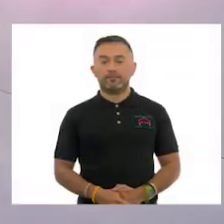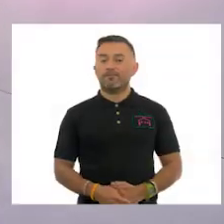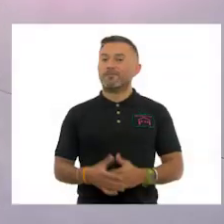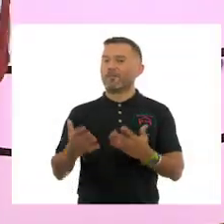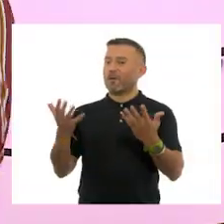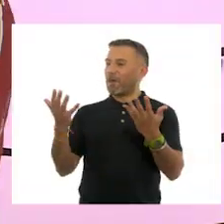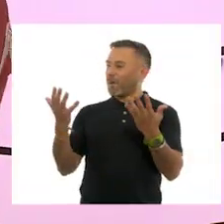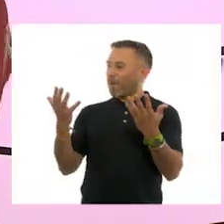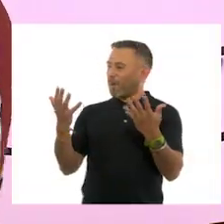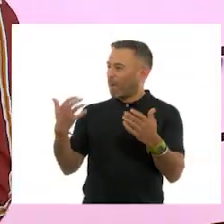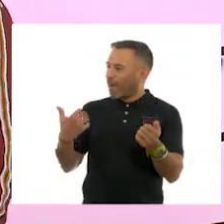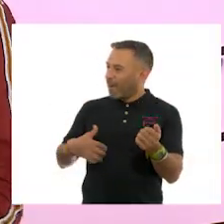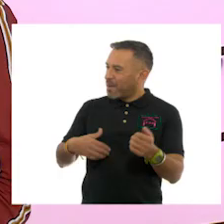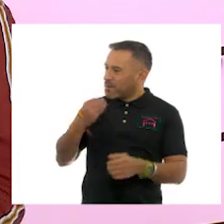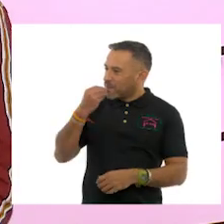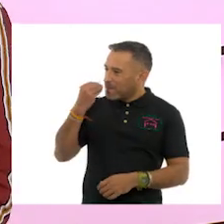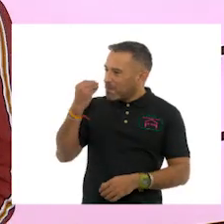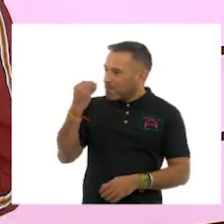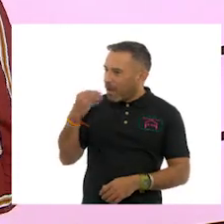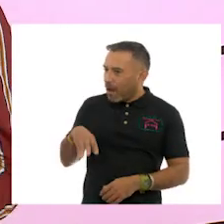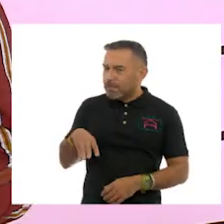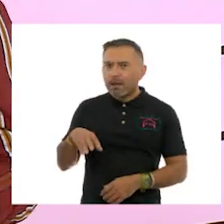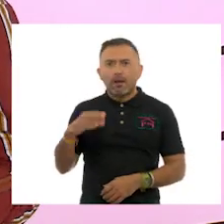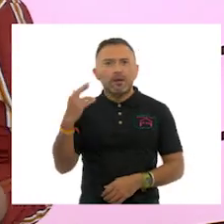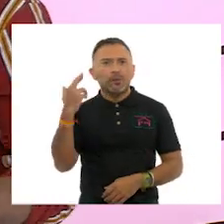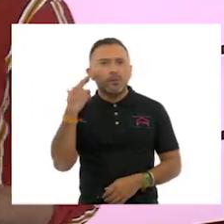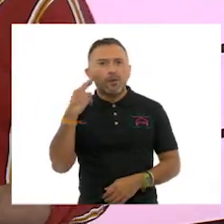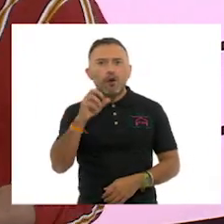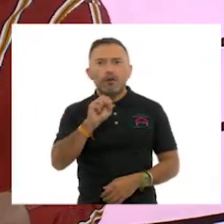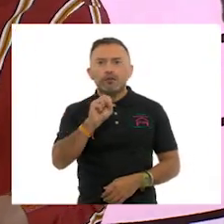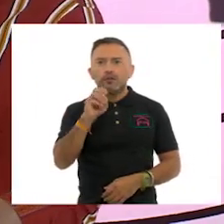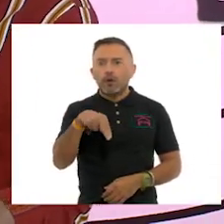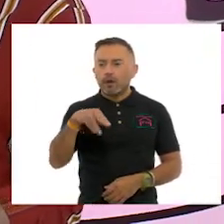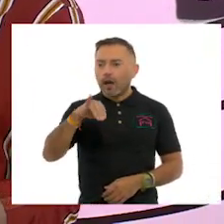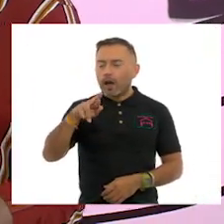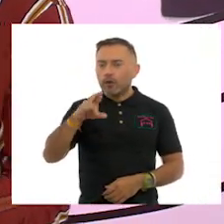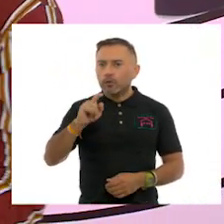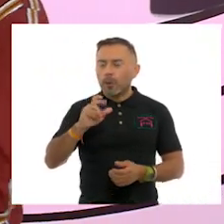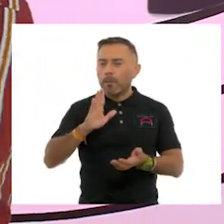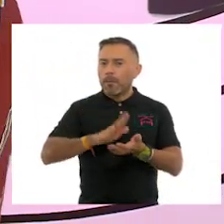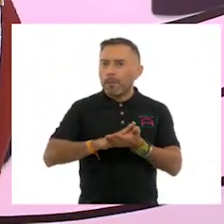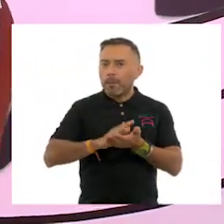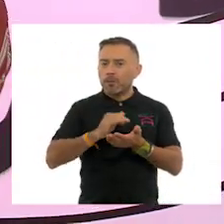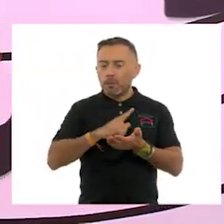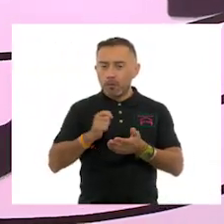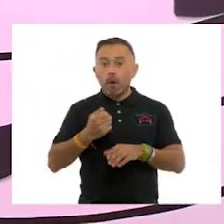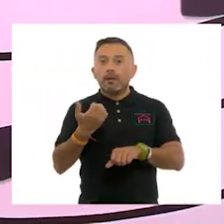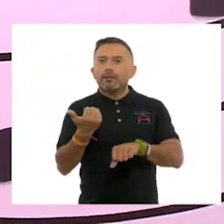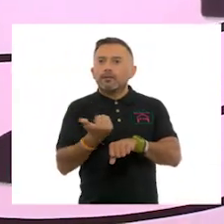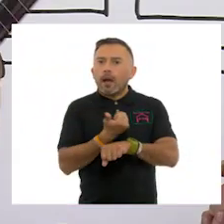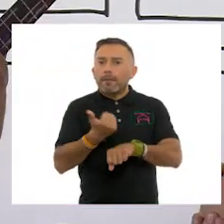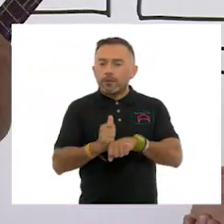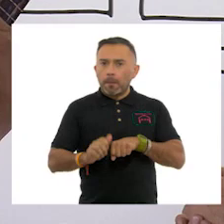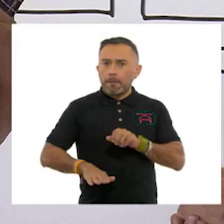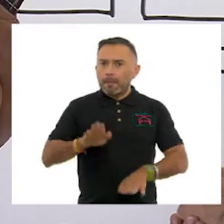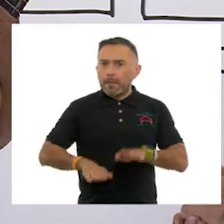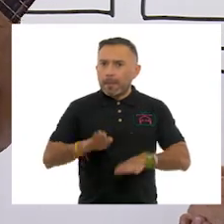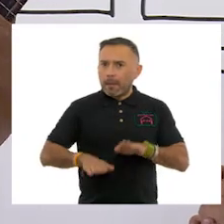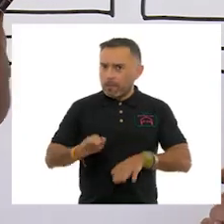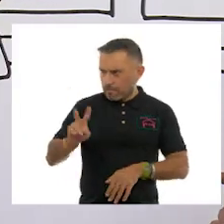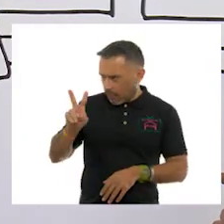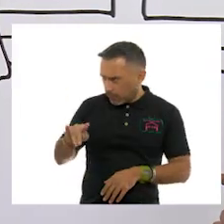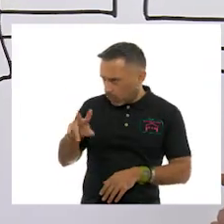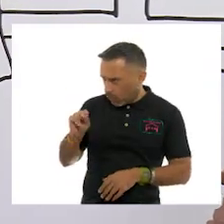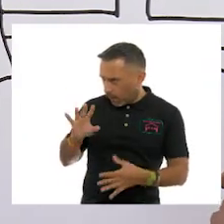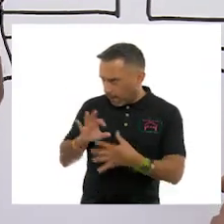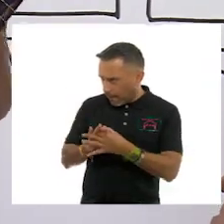Oye, qué padre. Seguir el pulso en el son jarocho tiene muchísimo que ver con los zapateadores y las zapateadoras, ¿no es así? Claro que sí, Rodrigo,